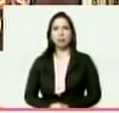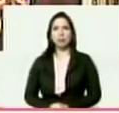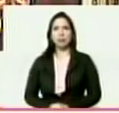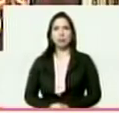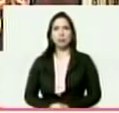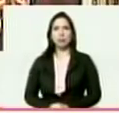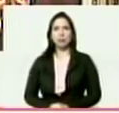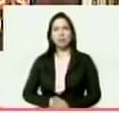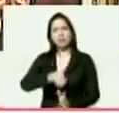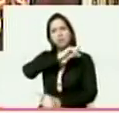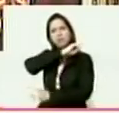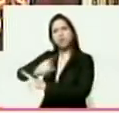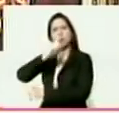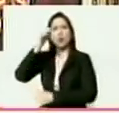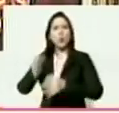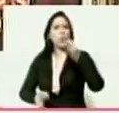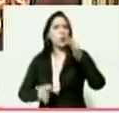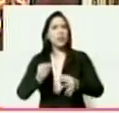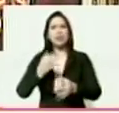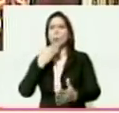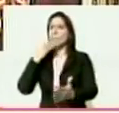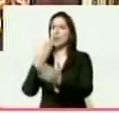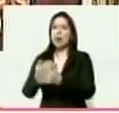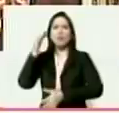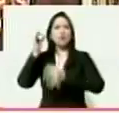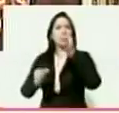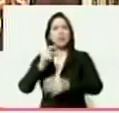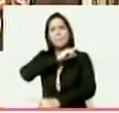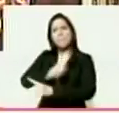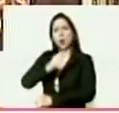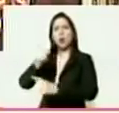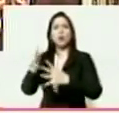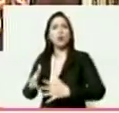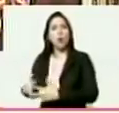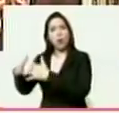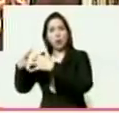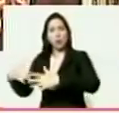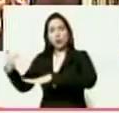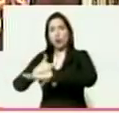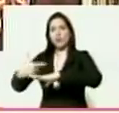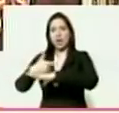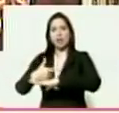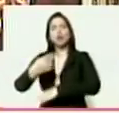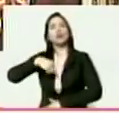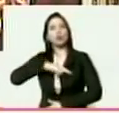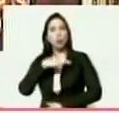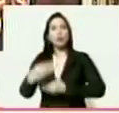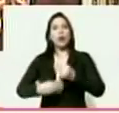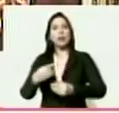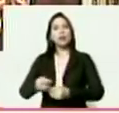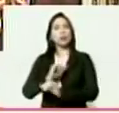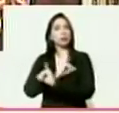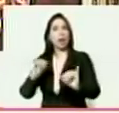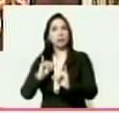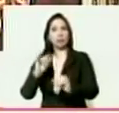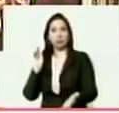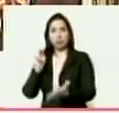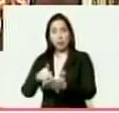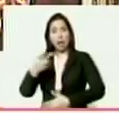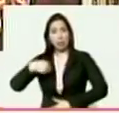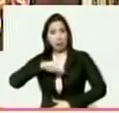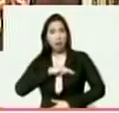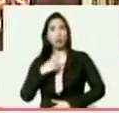y demandemos justicia, demandemos al gobierno de Estados Unidos, y es lo que hemos hecho. Aquí tengo el documento.